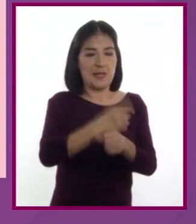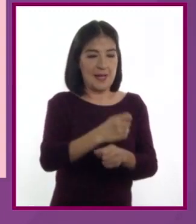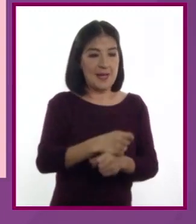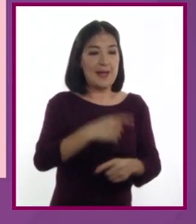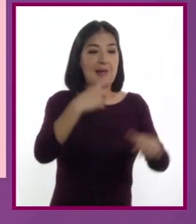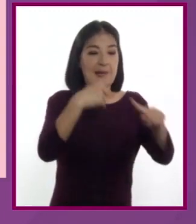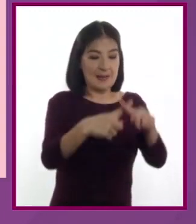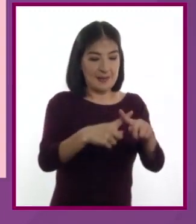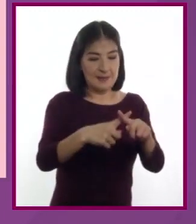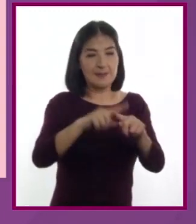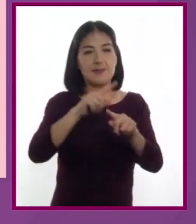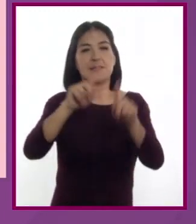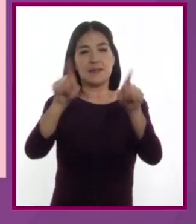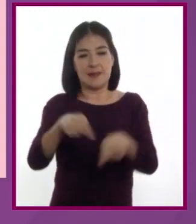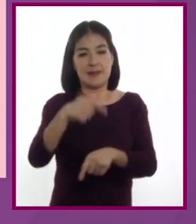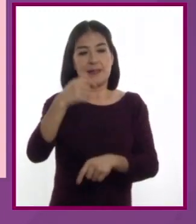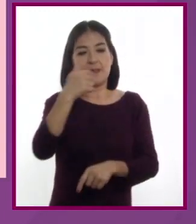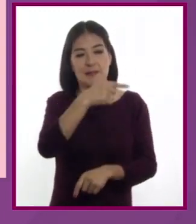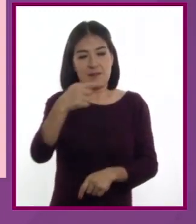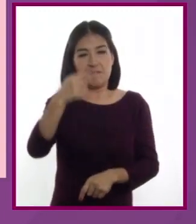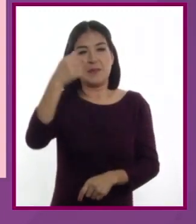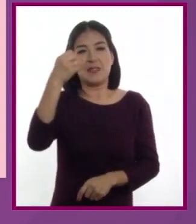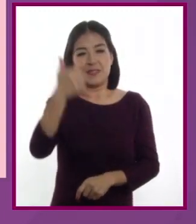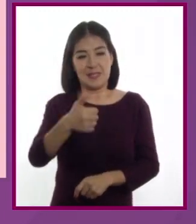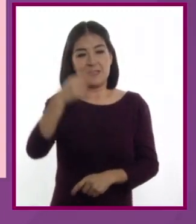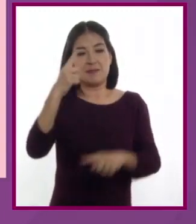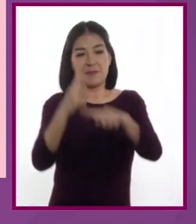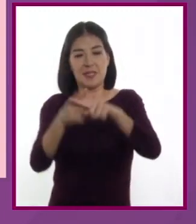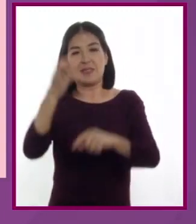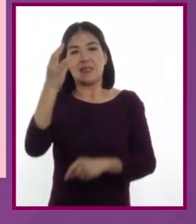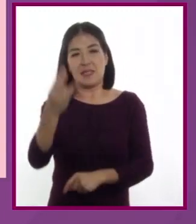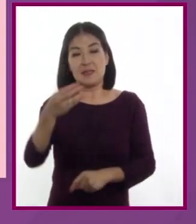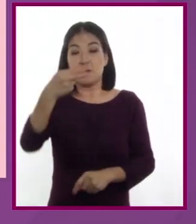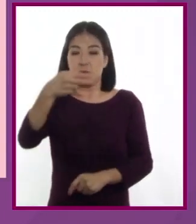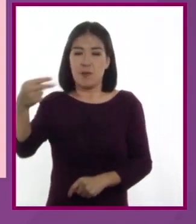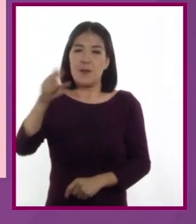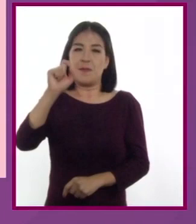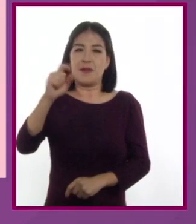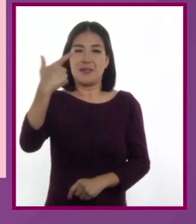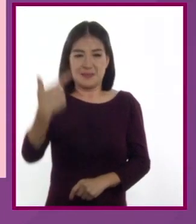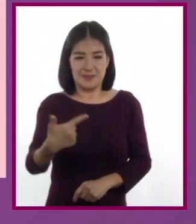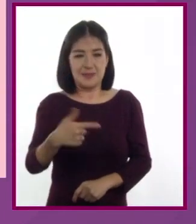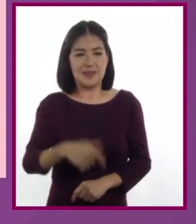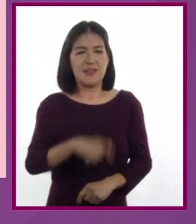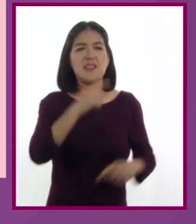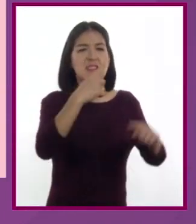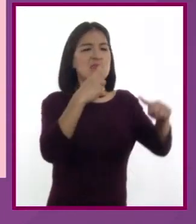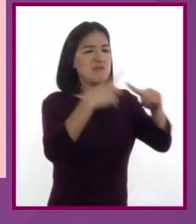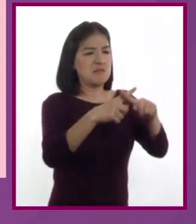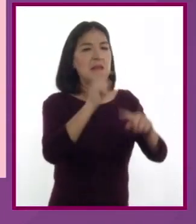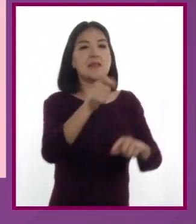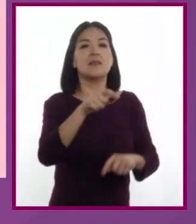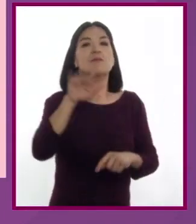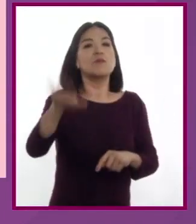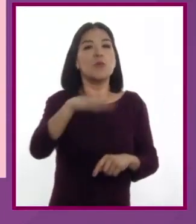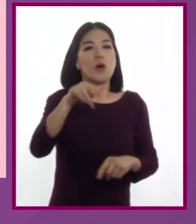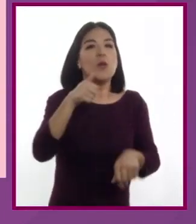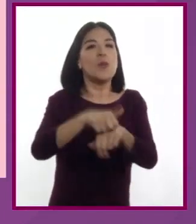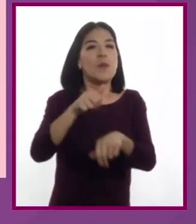6 negativo más 3 positivo igual a 27. En este caso, x representa el número que